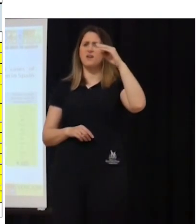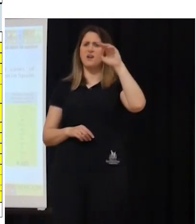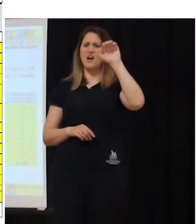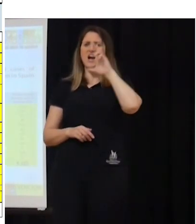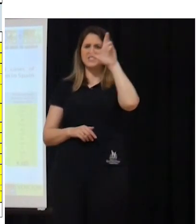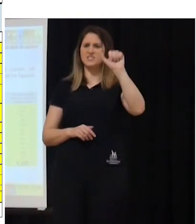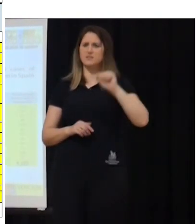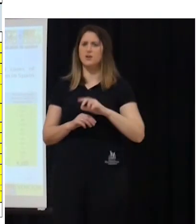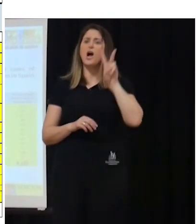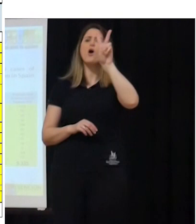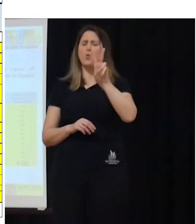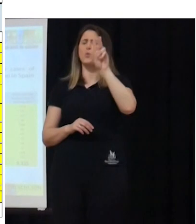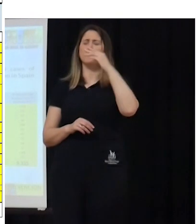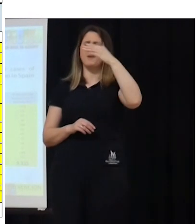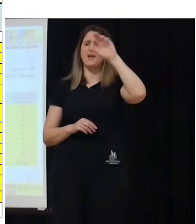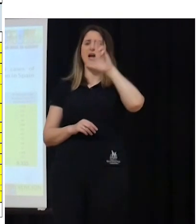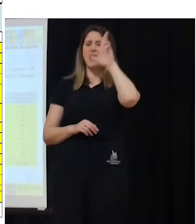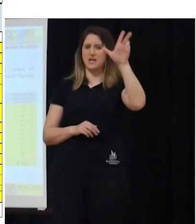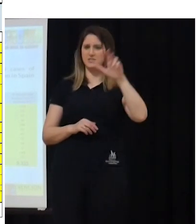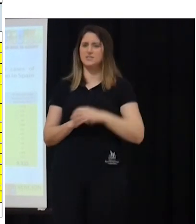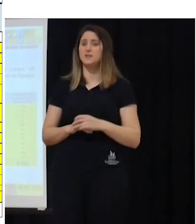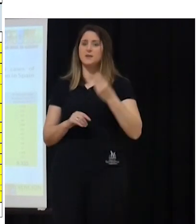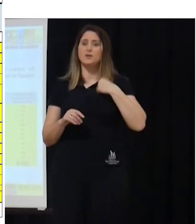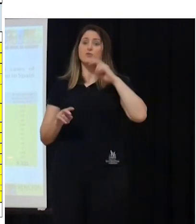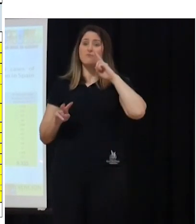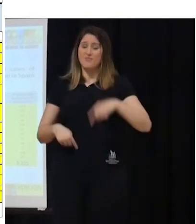virus del papiloma humano, verán en